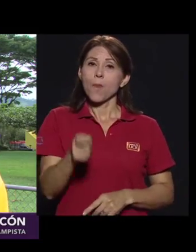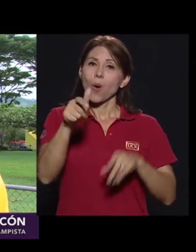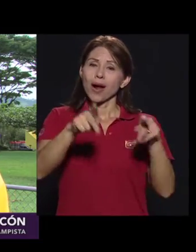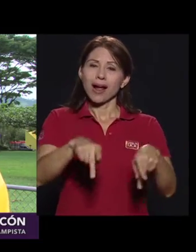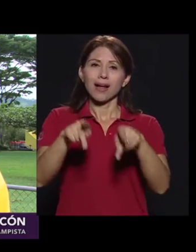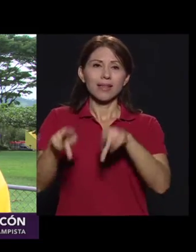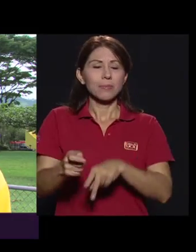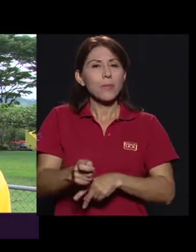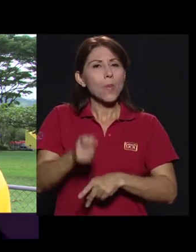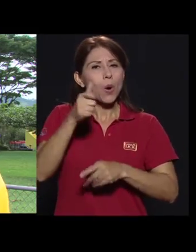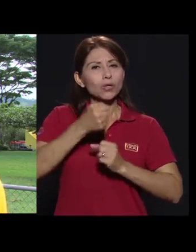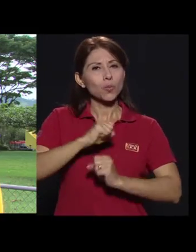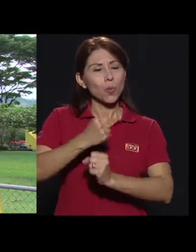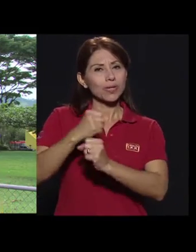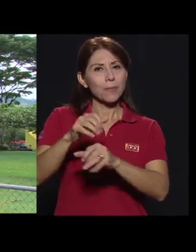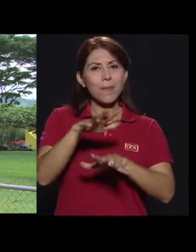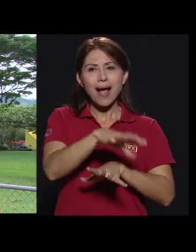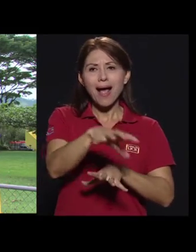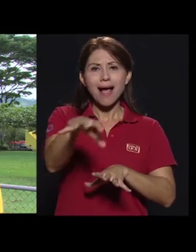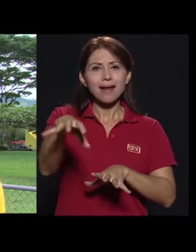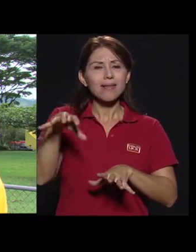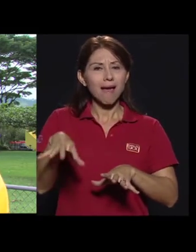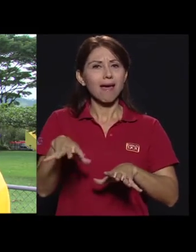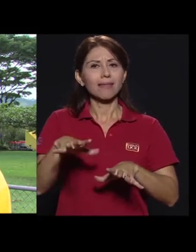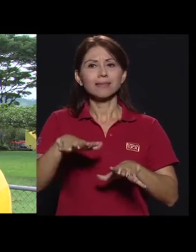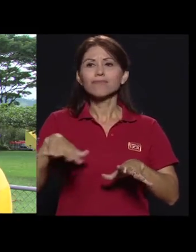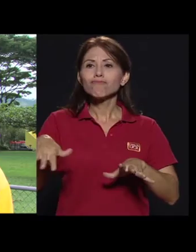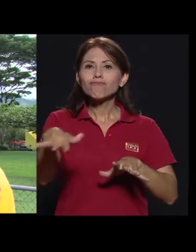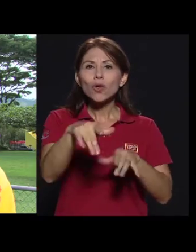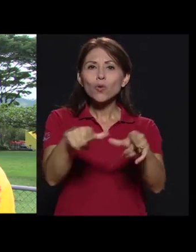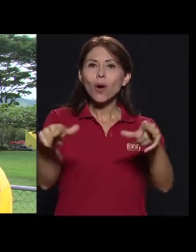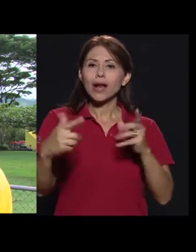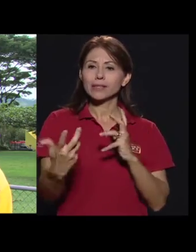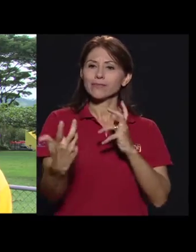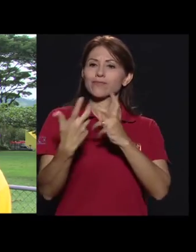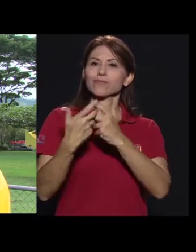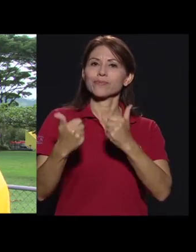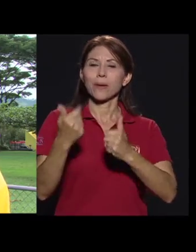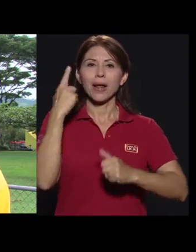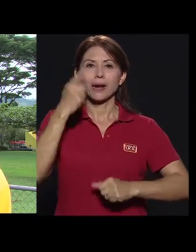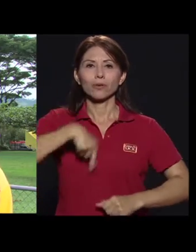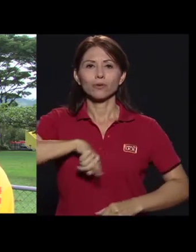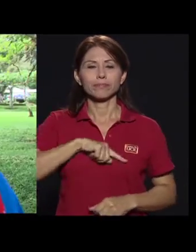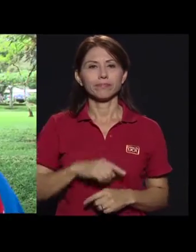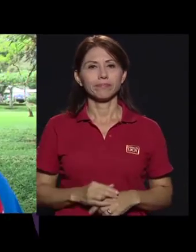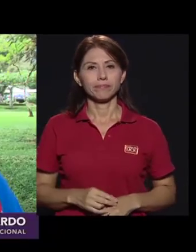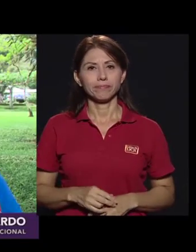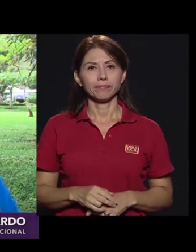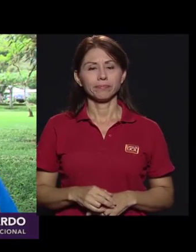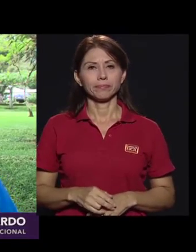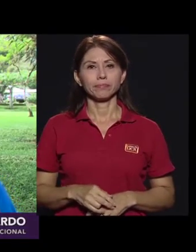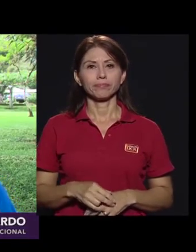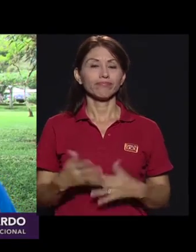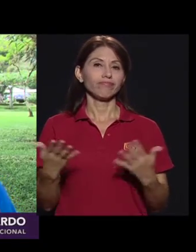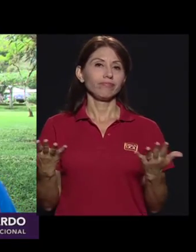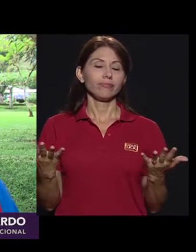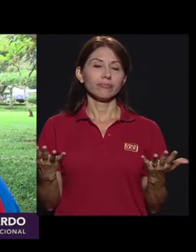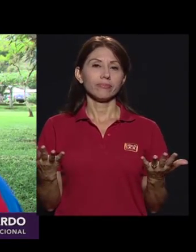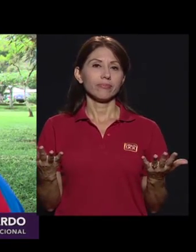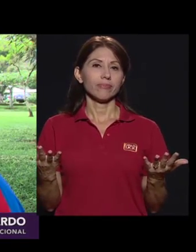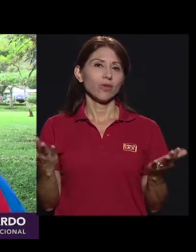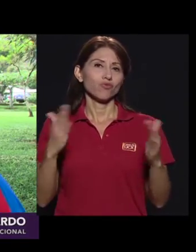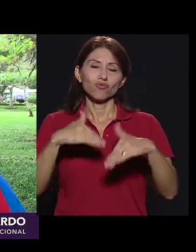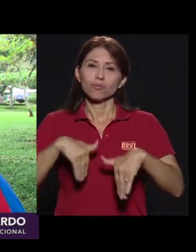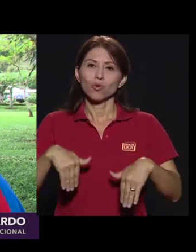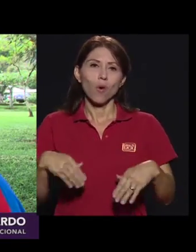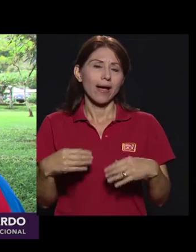pocos municipios tienen sus centros deportivos adaptados para nosotros. Ante todo no hay